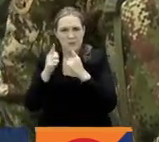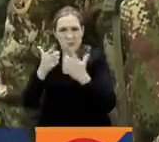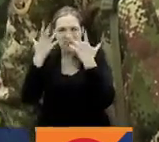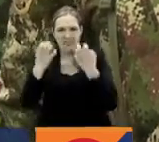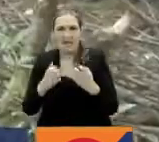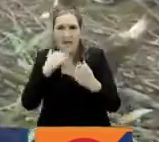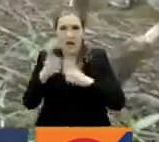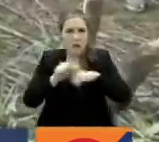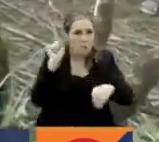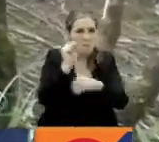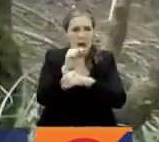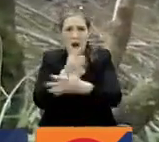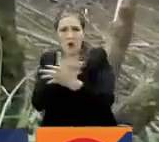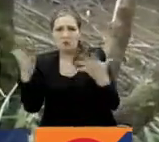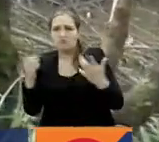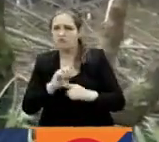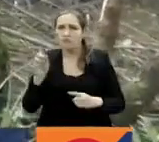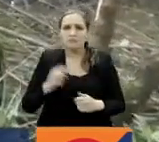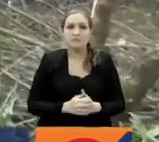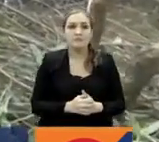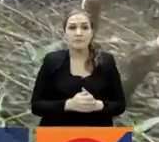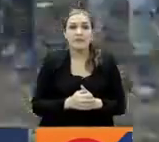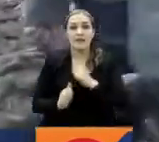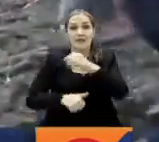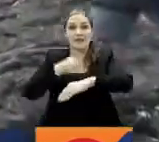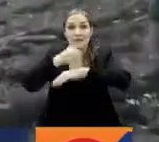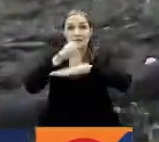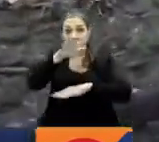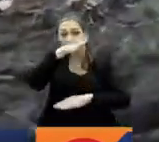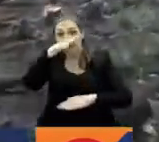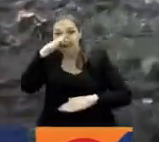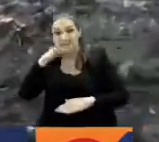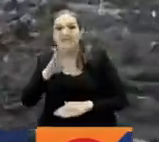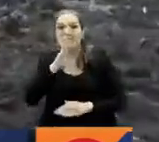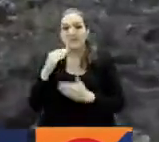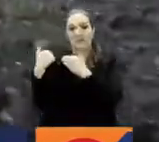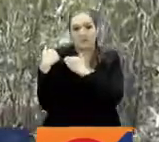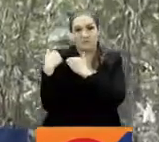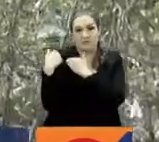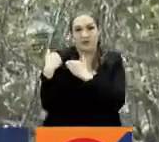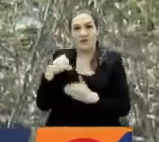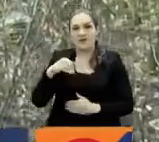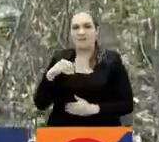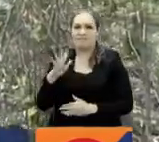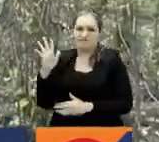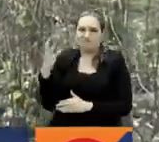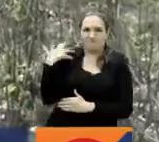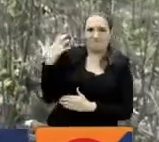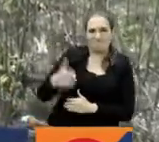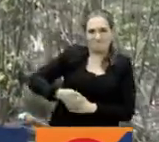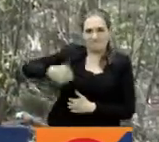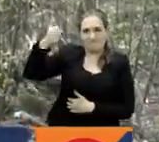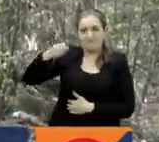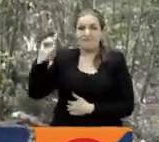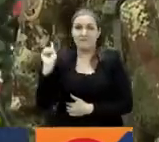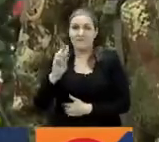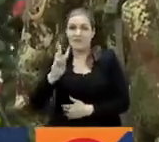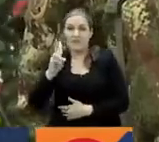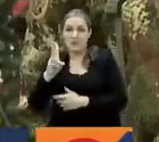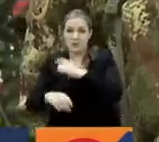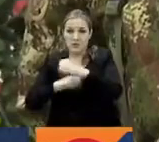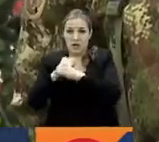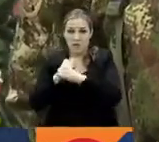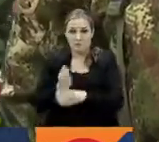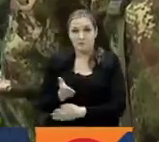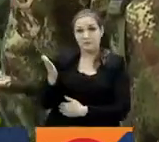que los afectan. La dirección de antinarcóticos la asume el general Ricardo Alarcón, quien lleva 32 años en la policía. Aquí está